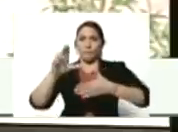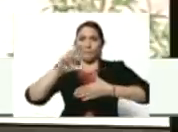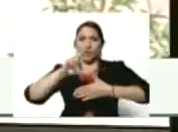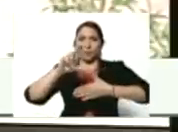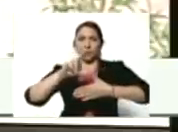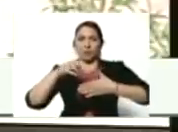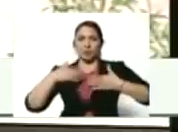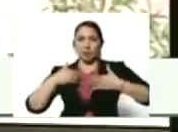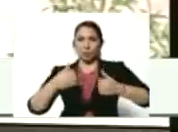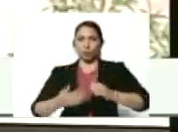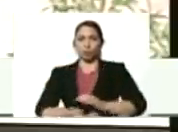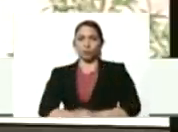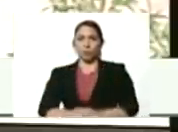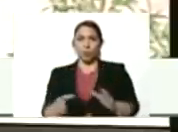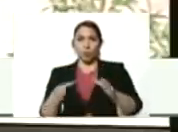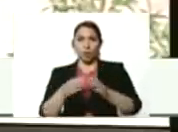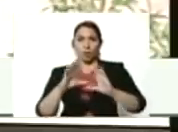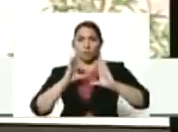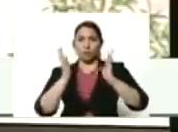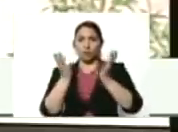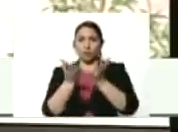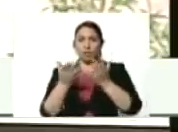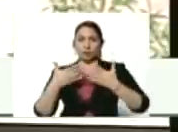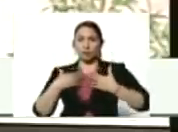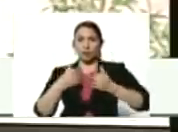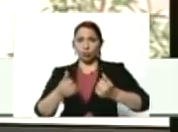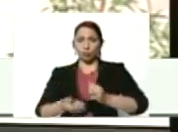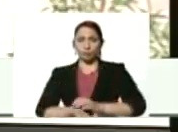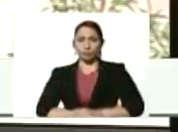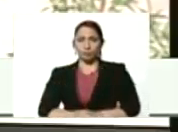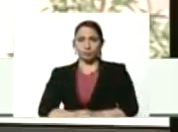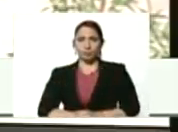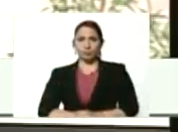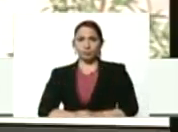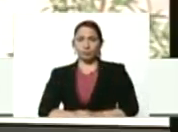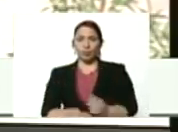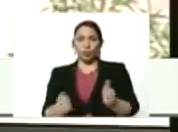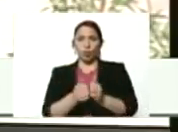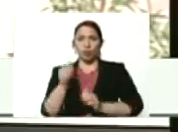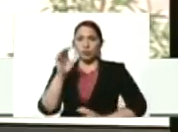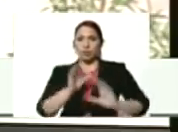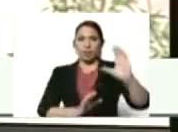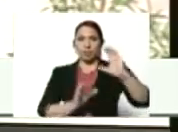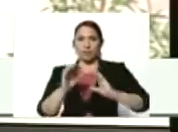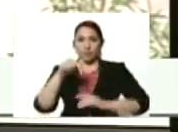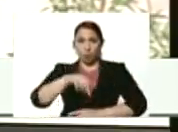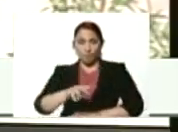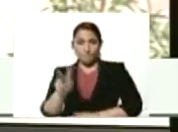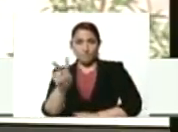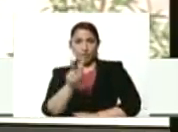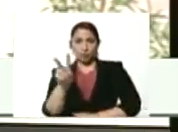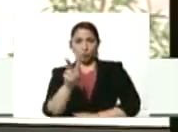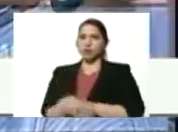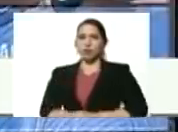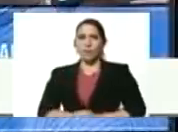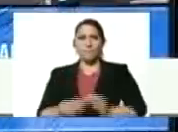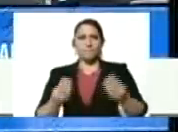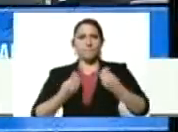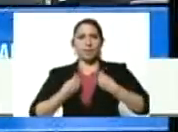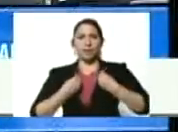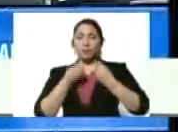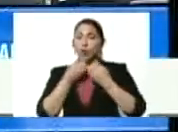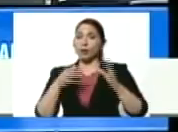Salud, con la Organización Mundial de la Salud, con los científicos venezolanos, todos.